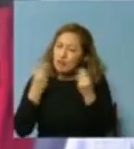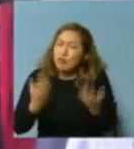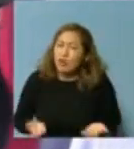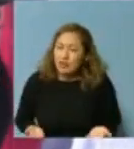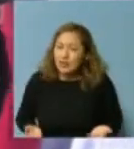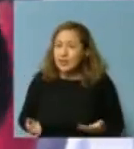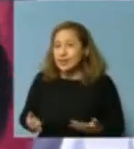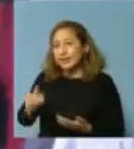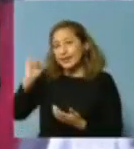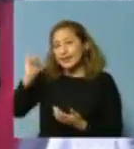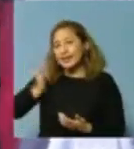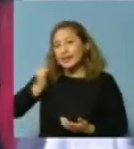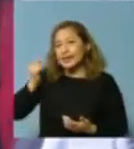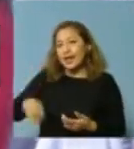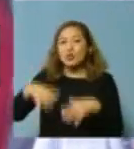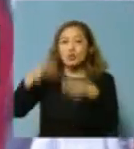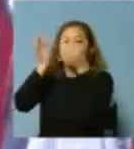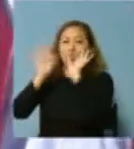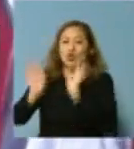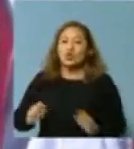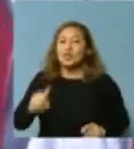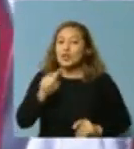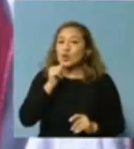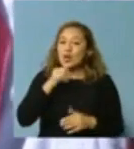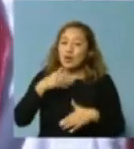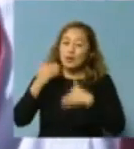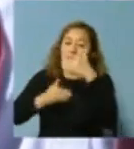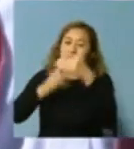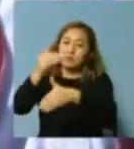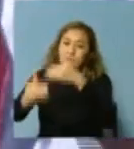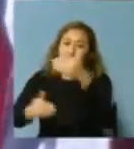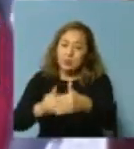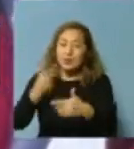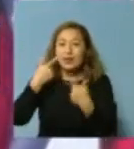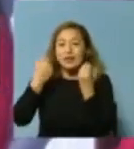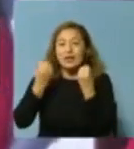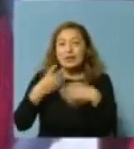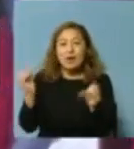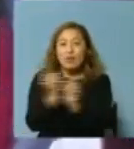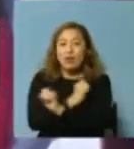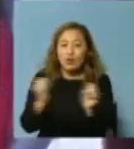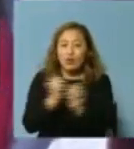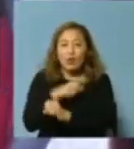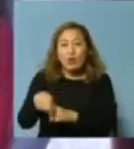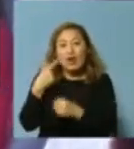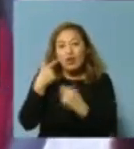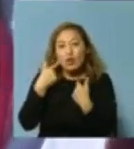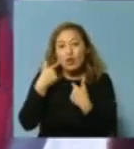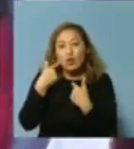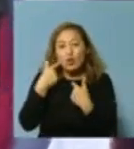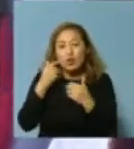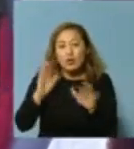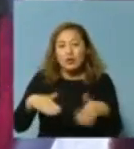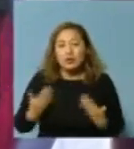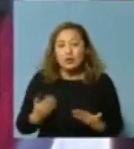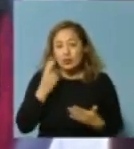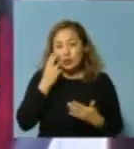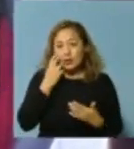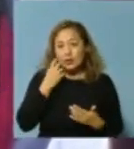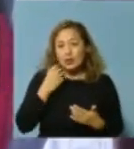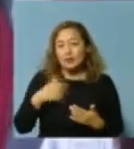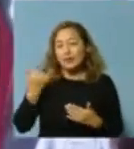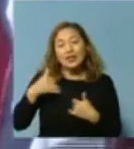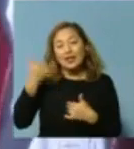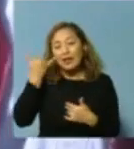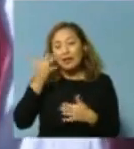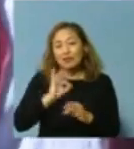sí, sí, sí, tenemos un proyecto de riego que ya está en marcha, que ya está aprobado y está en ejecución, así que